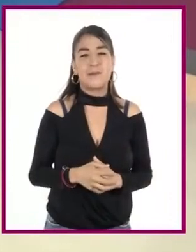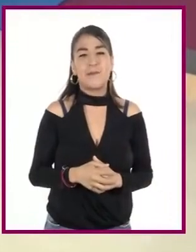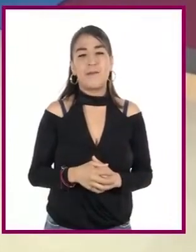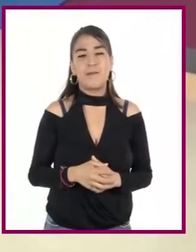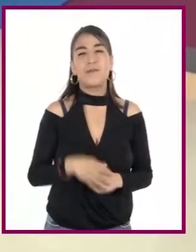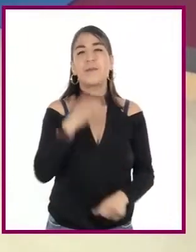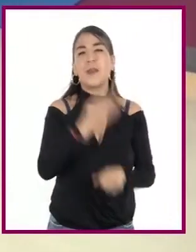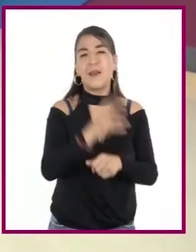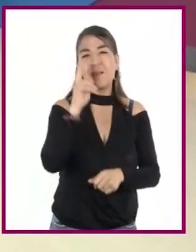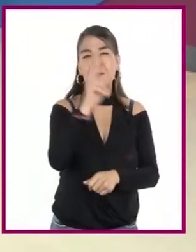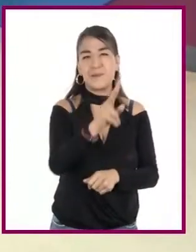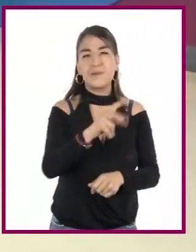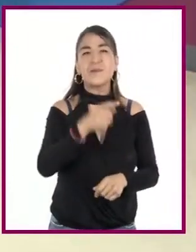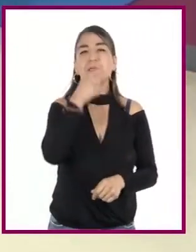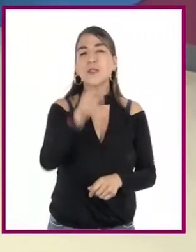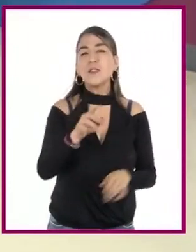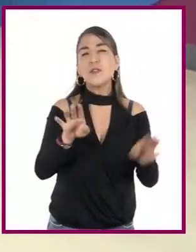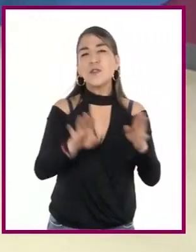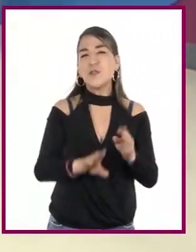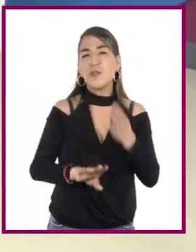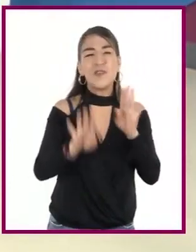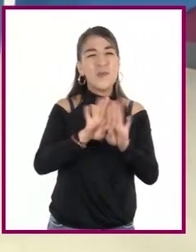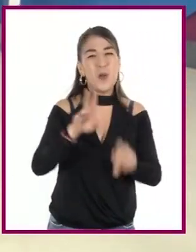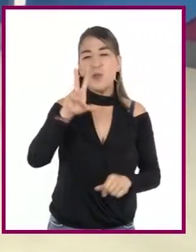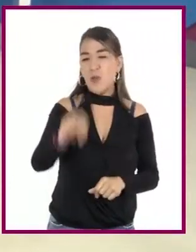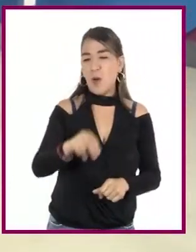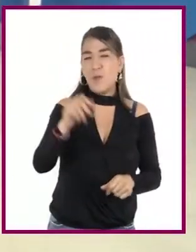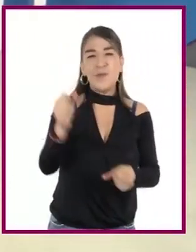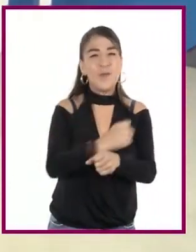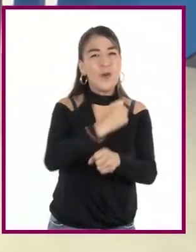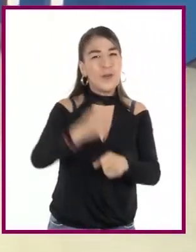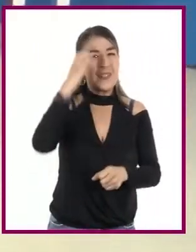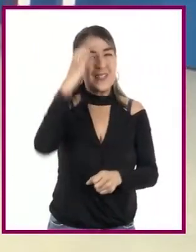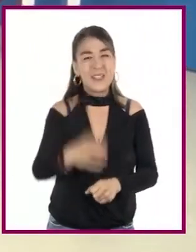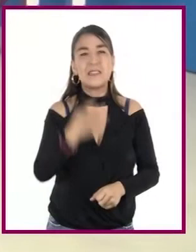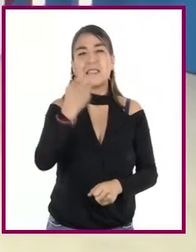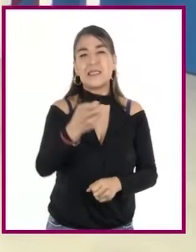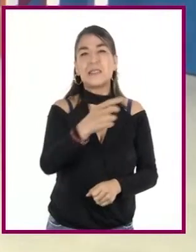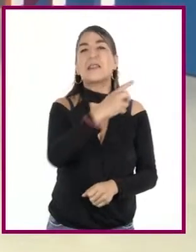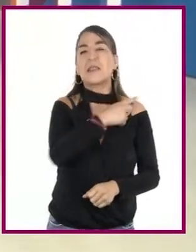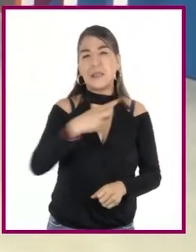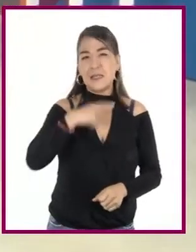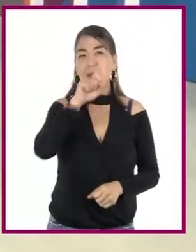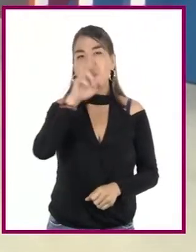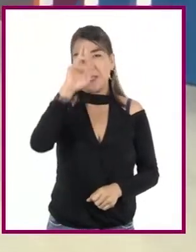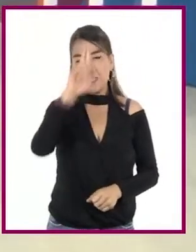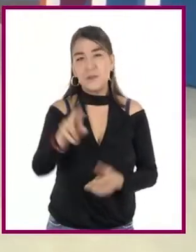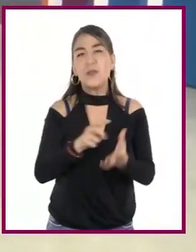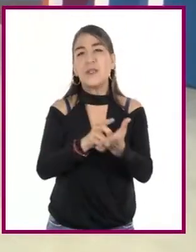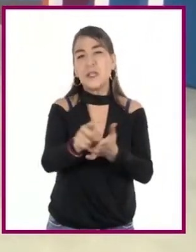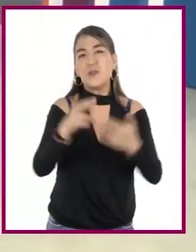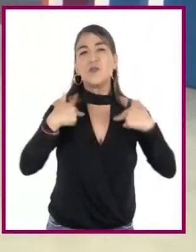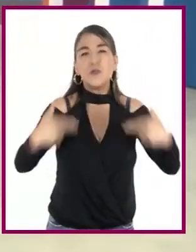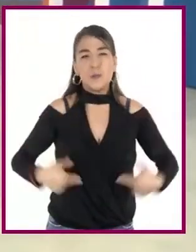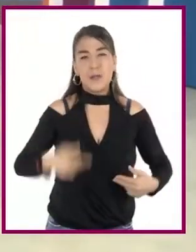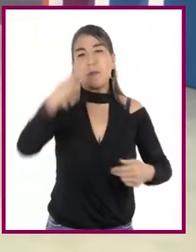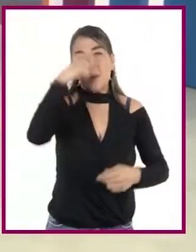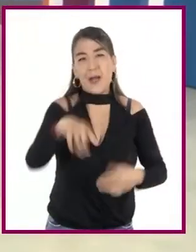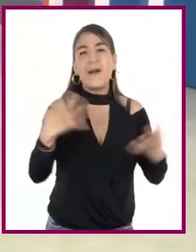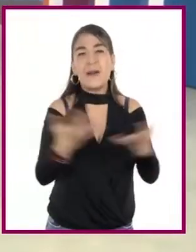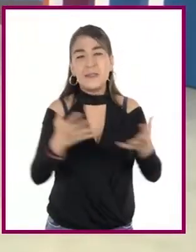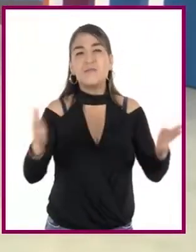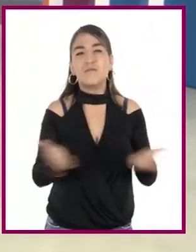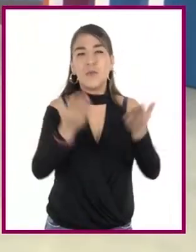Como apreciaron, la no violencia y el respeto a los derechos humanos son acciones que han contribuido para